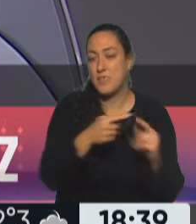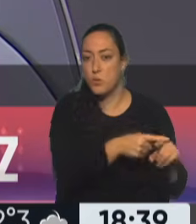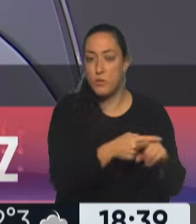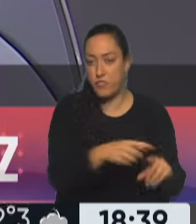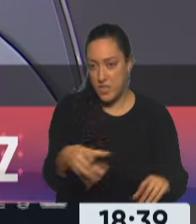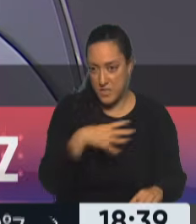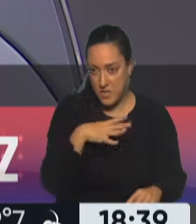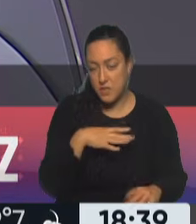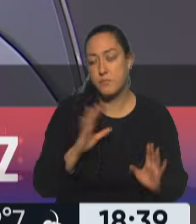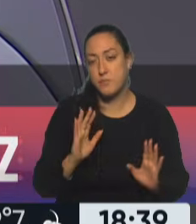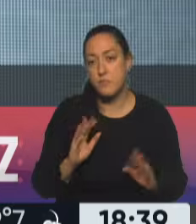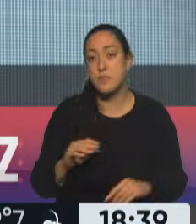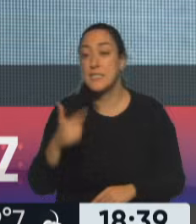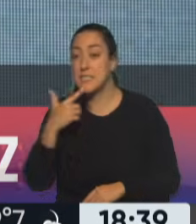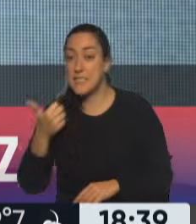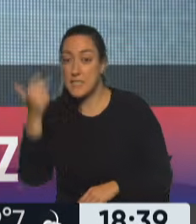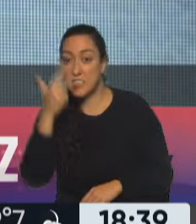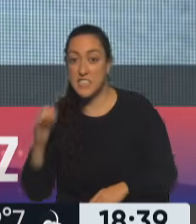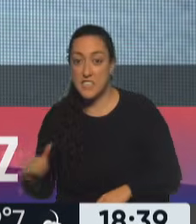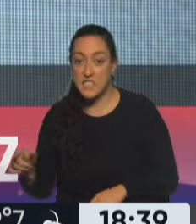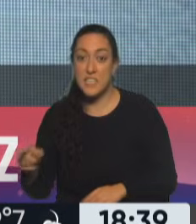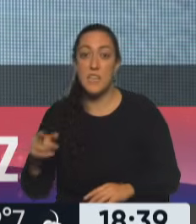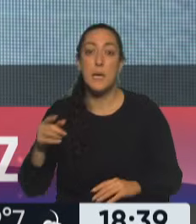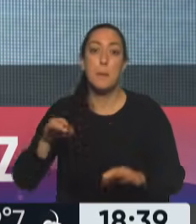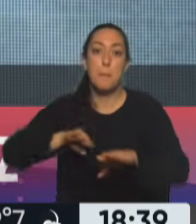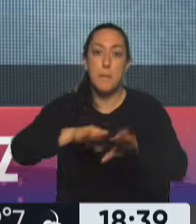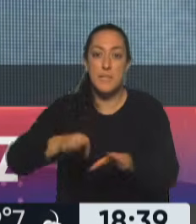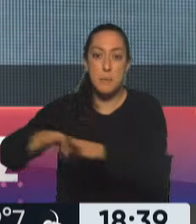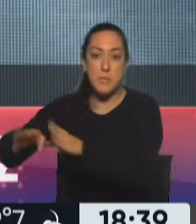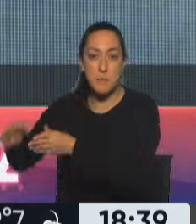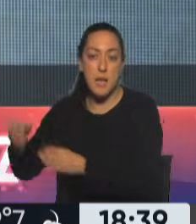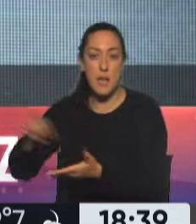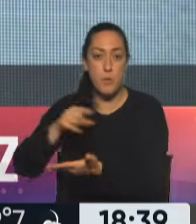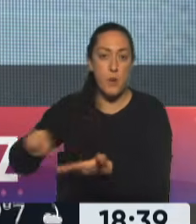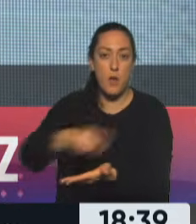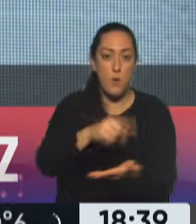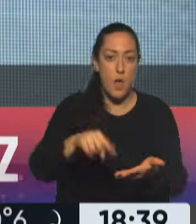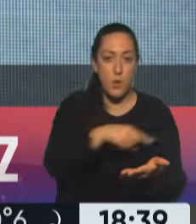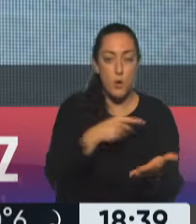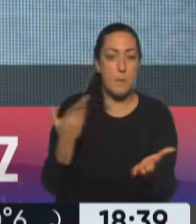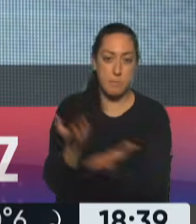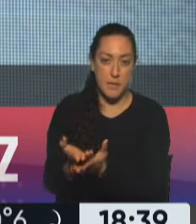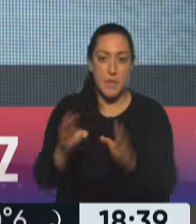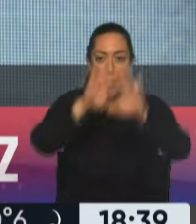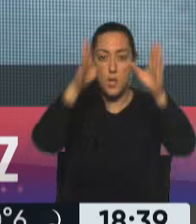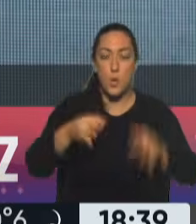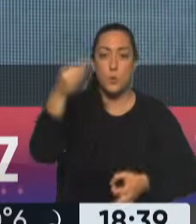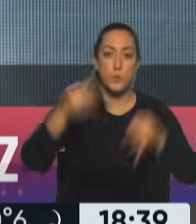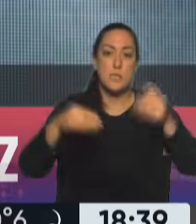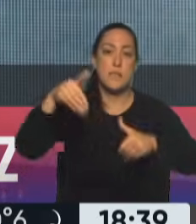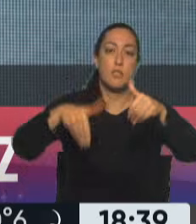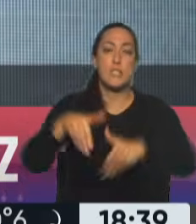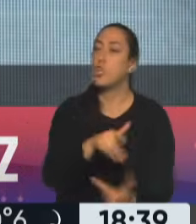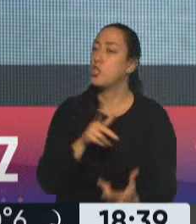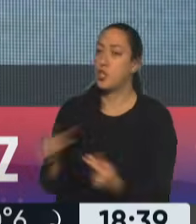Sánchez intentó o pidió la nulidad de varias mesas, algo que ya la justicia electoral rechazó, pero